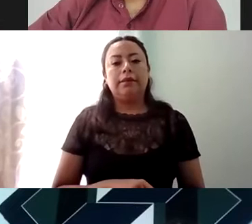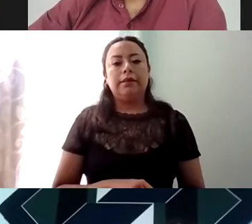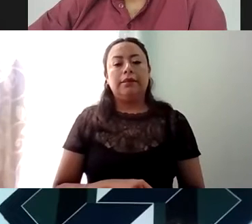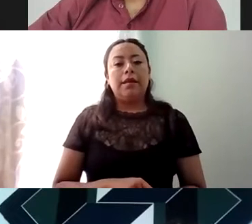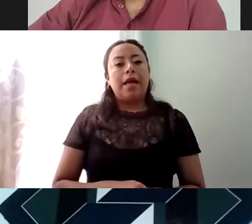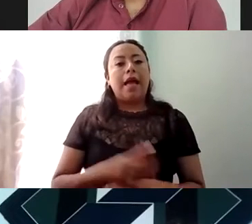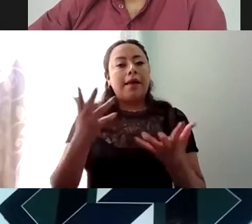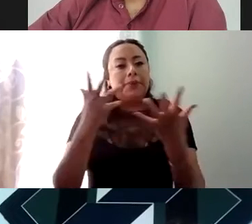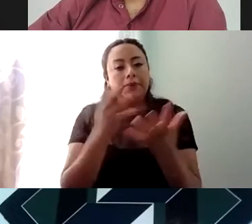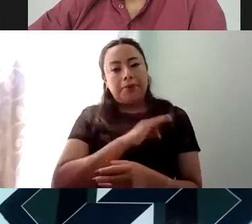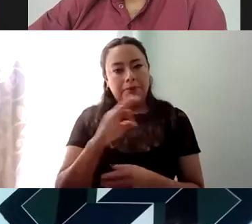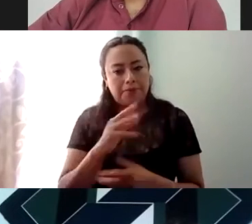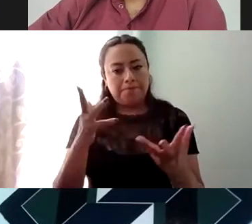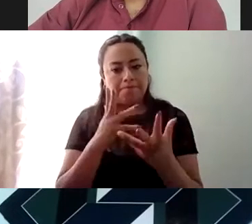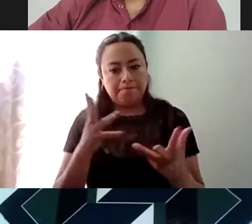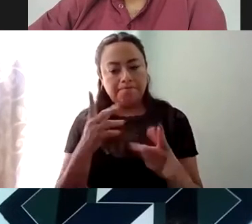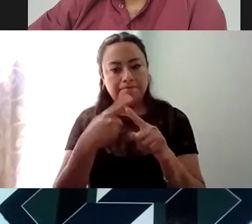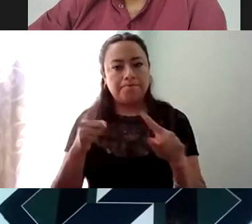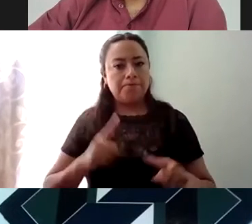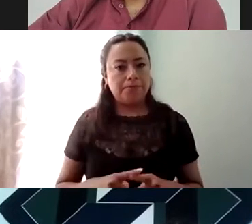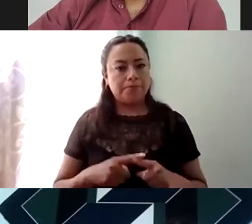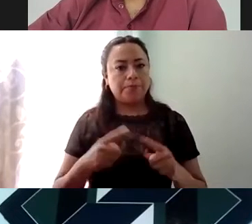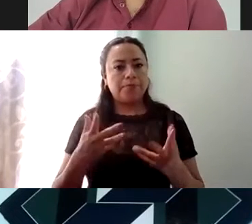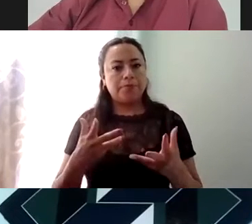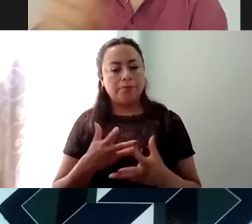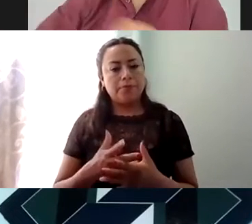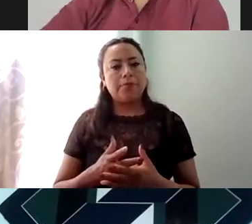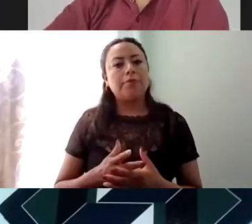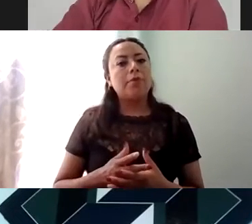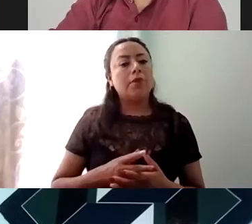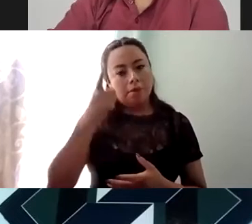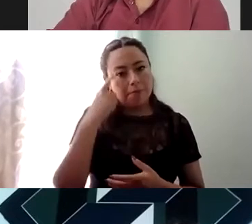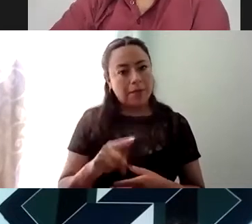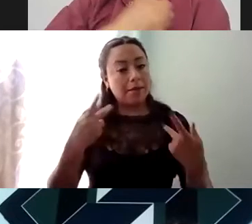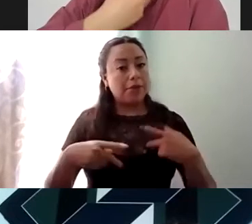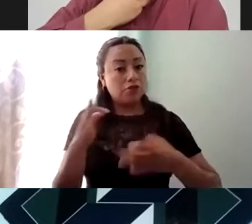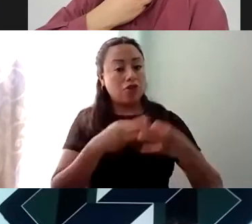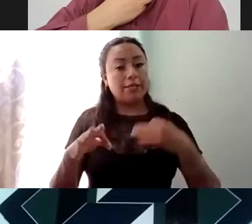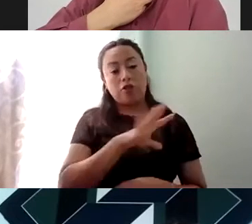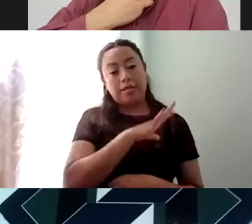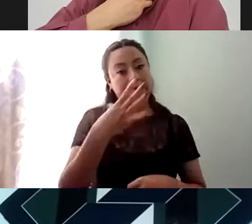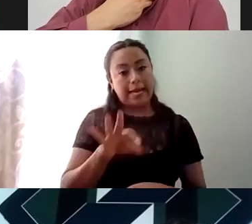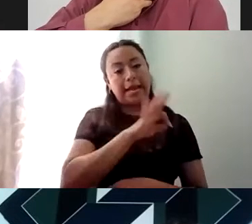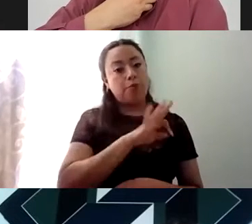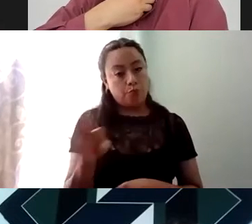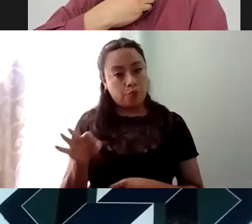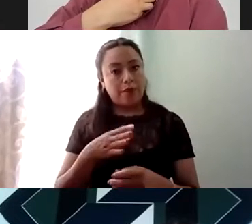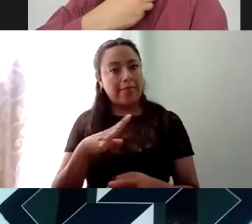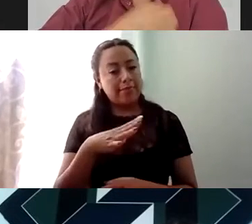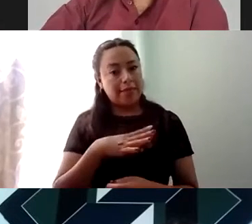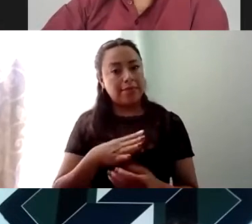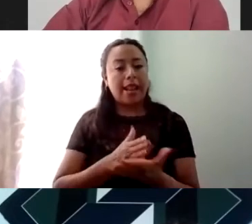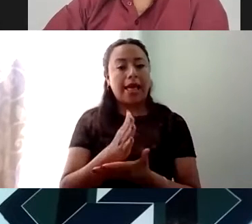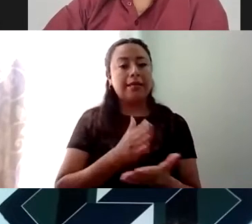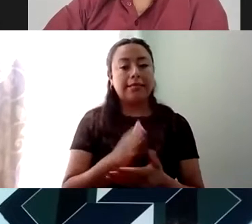realizar acciones que coadyuven a que la gente, que la población en general pueda tener acceso a la protección de sus derechos,